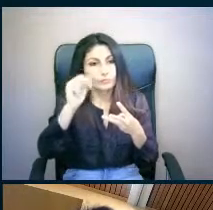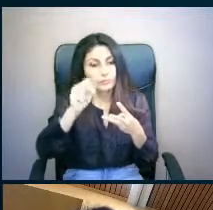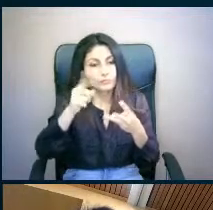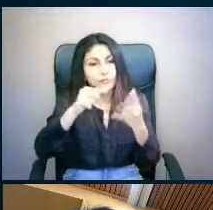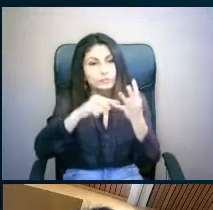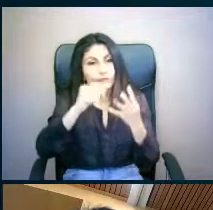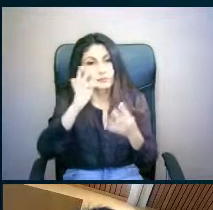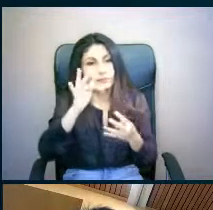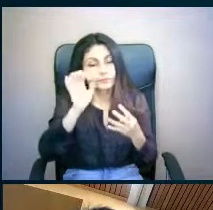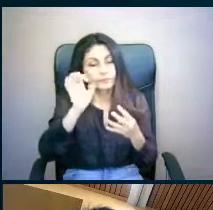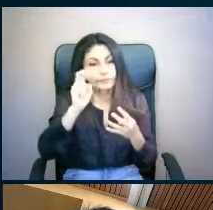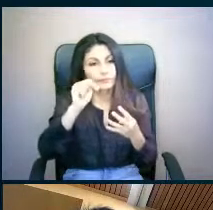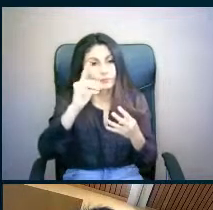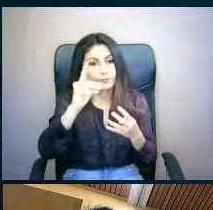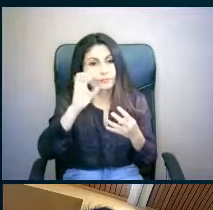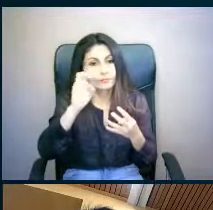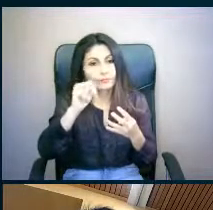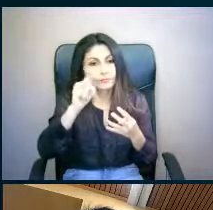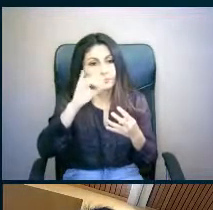datos.